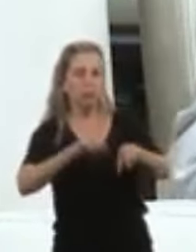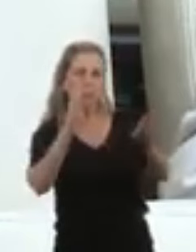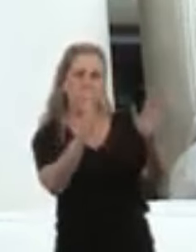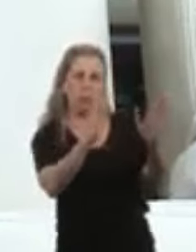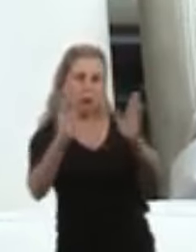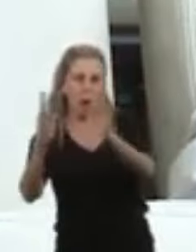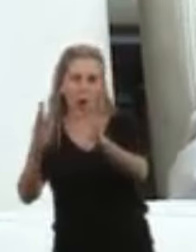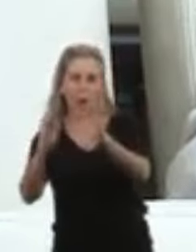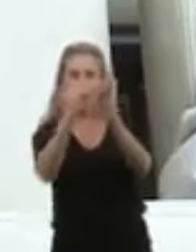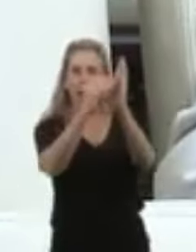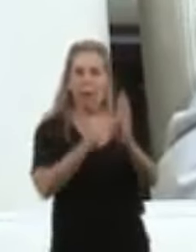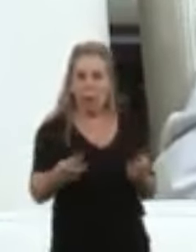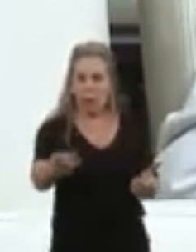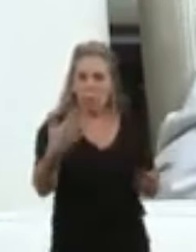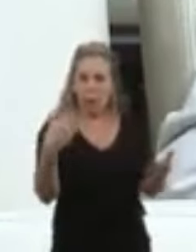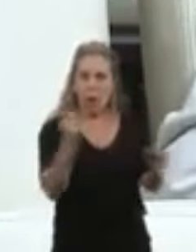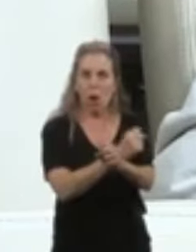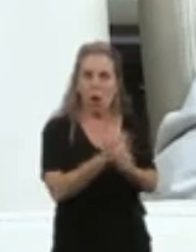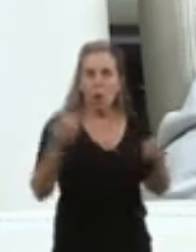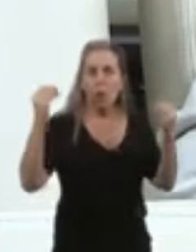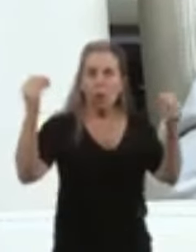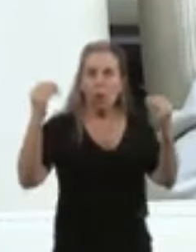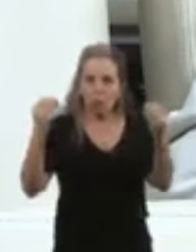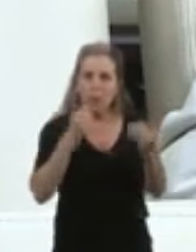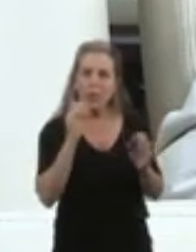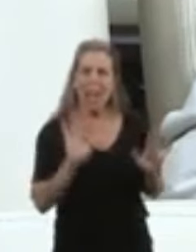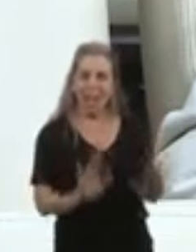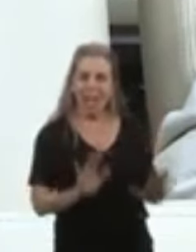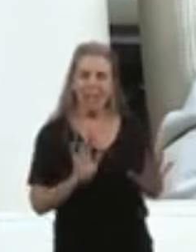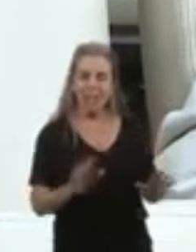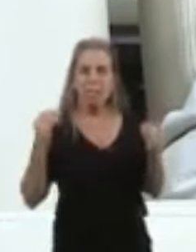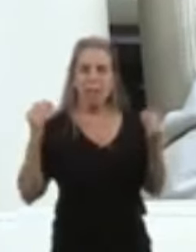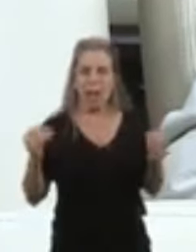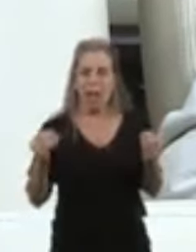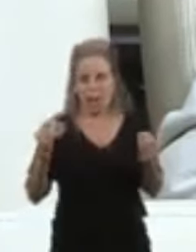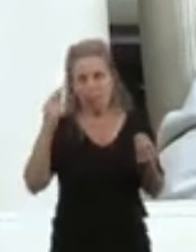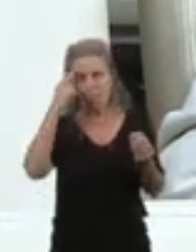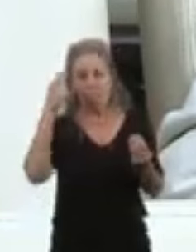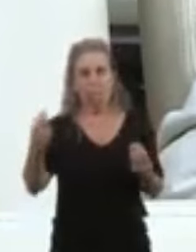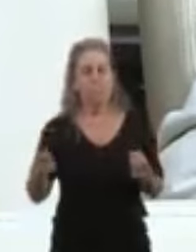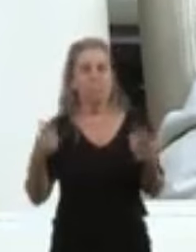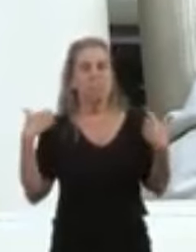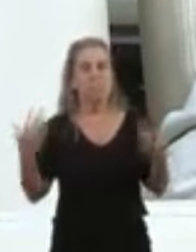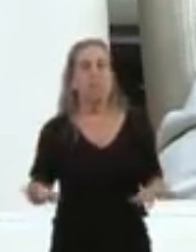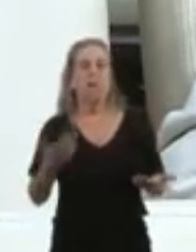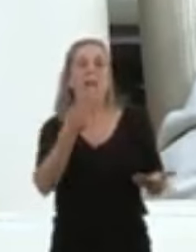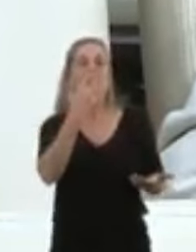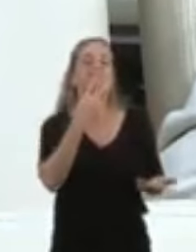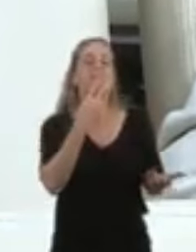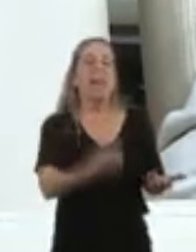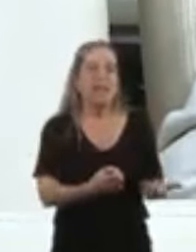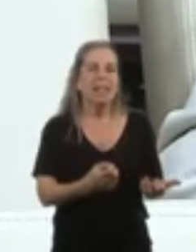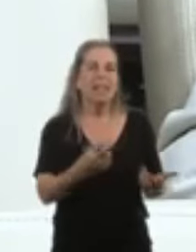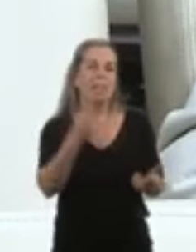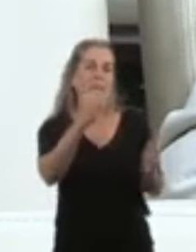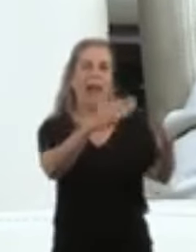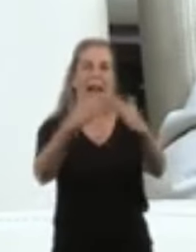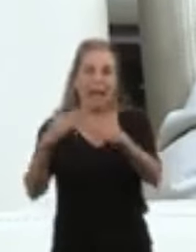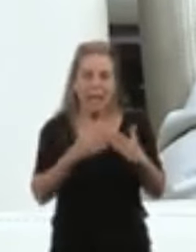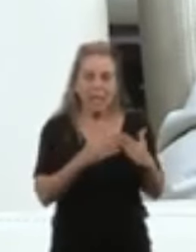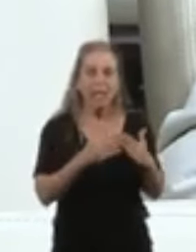si puede confirmar las compensaciones Industrias para que morer en el nivel de consumo y garantizar el suministro doméstico si hay